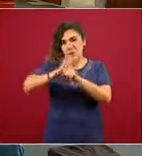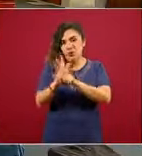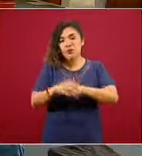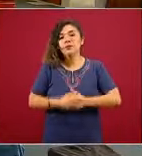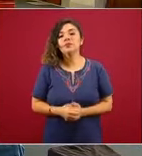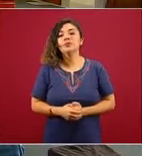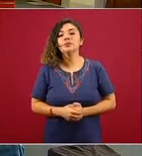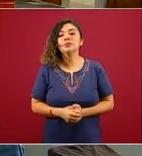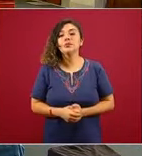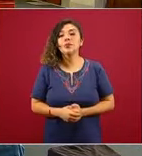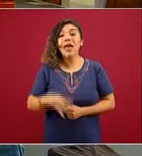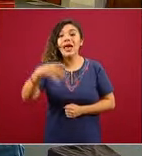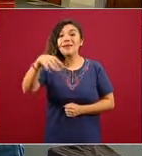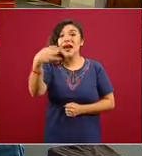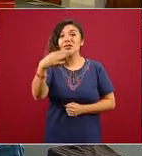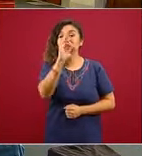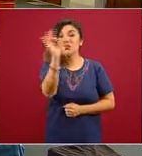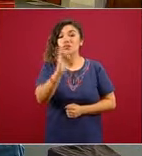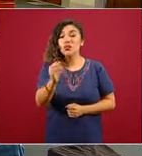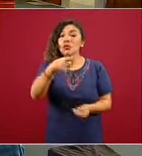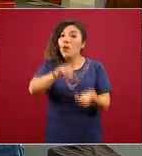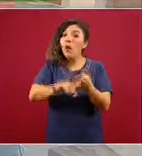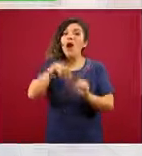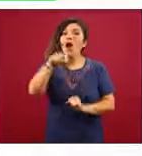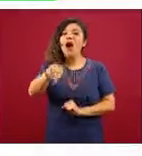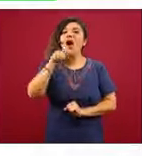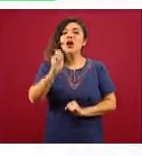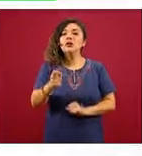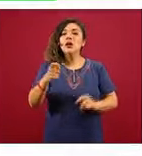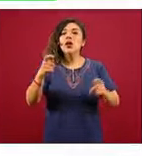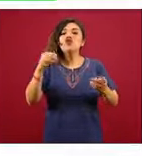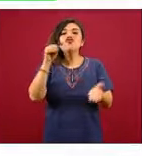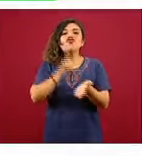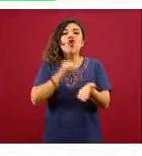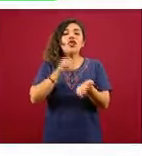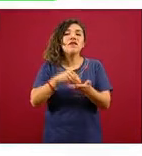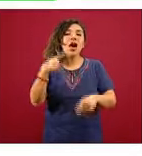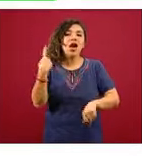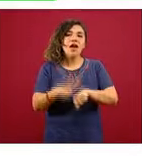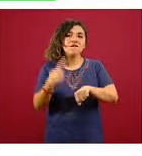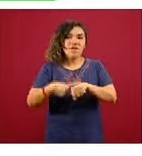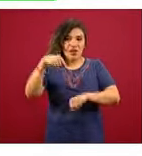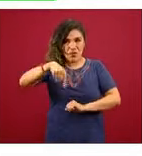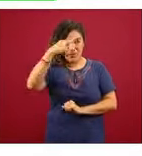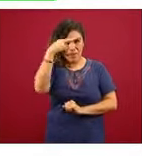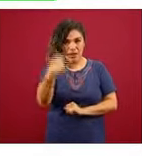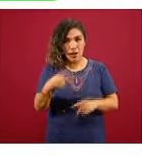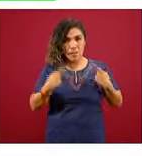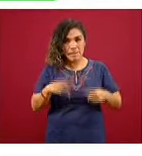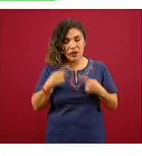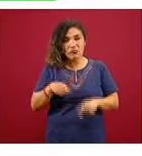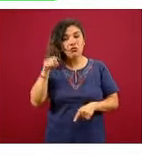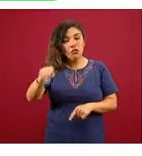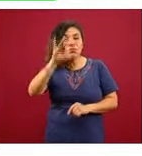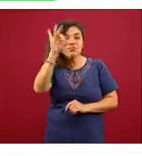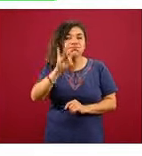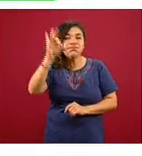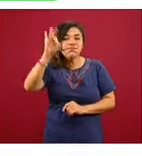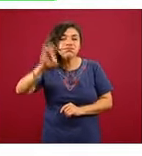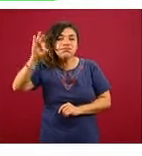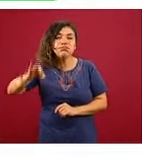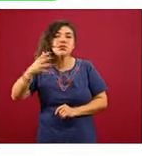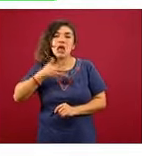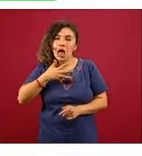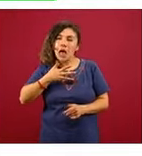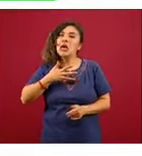presentando. 14% representan los casos activos de la epidemia en México. Es un porcentaje que también